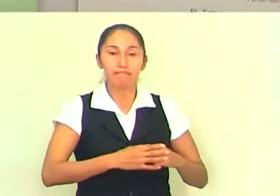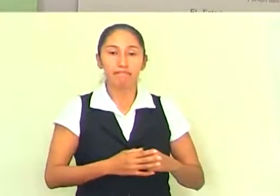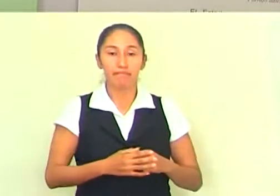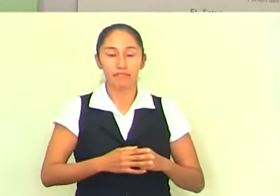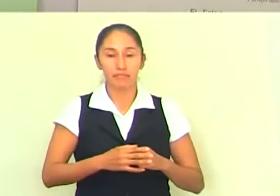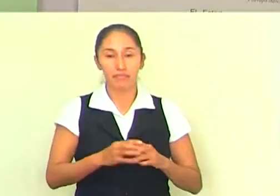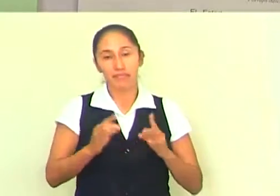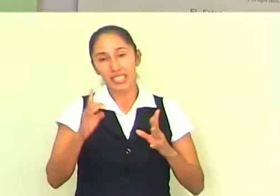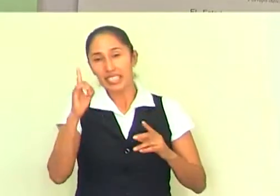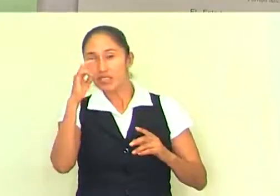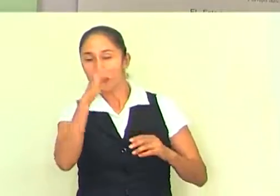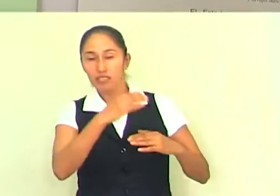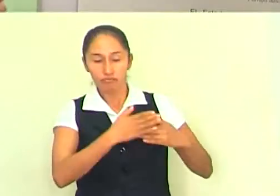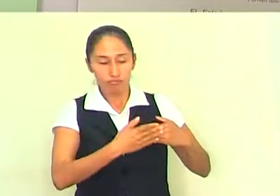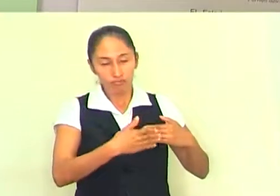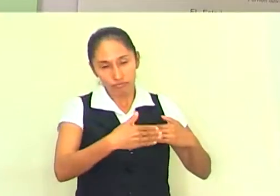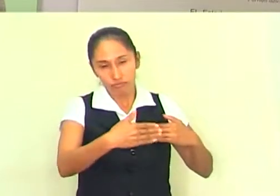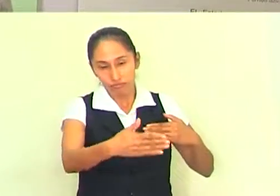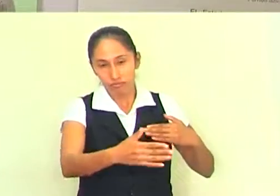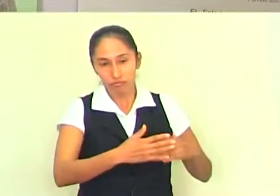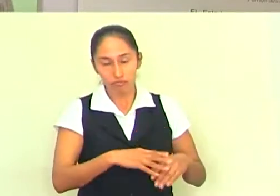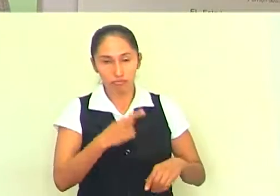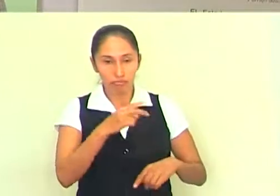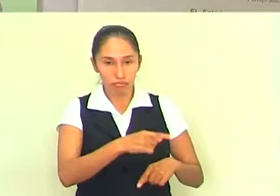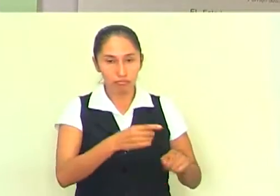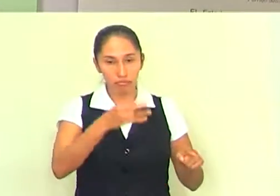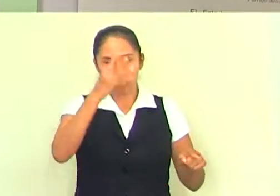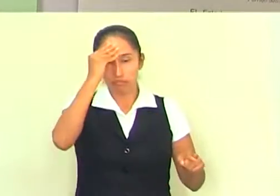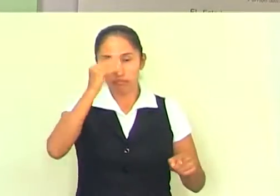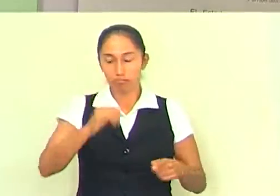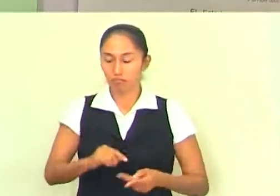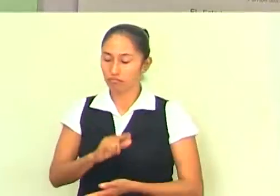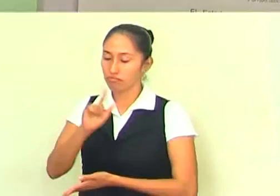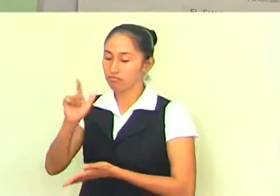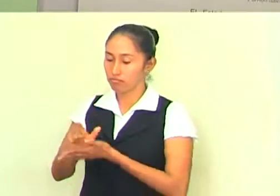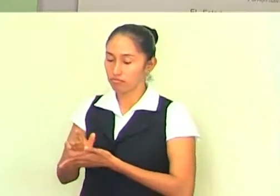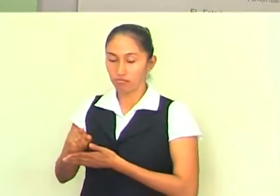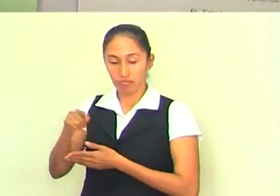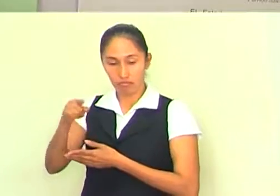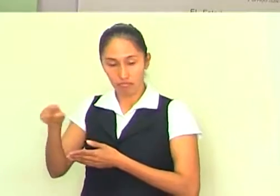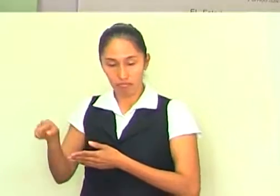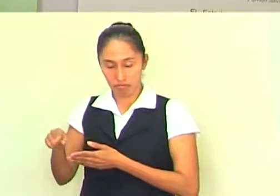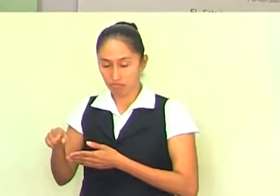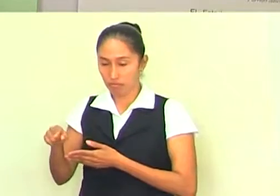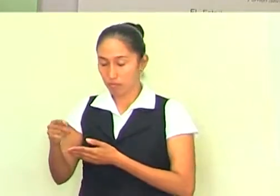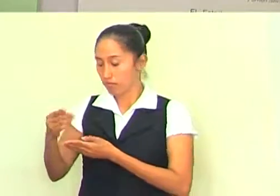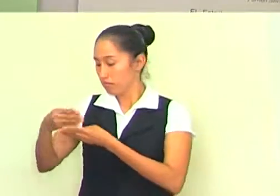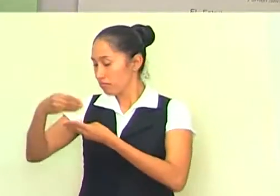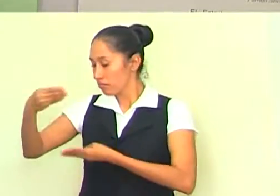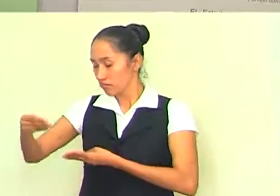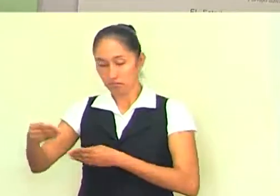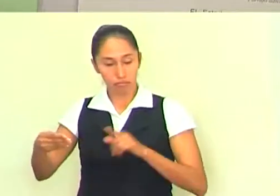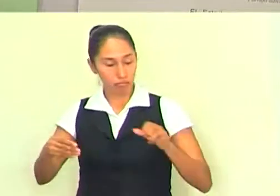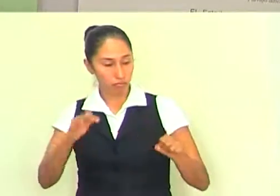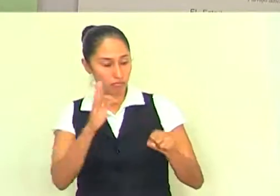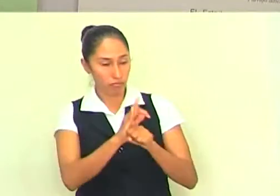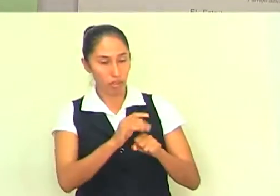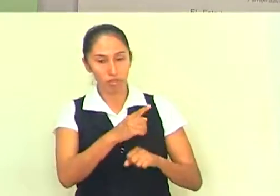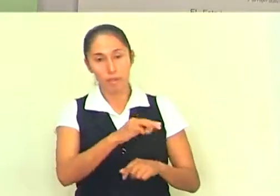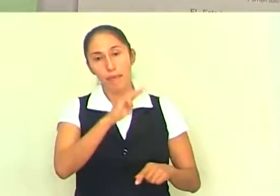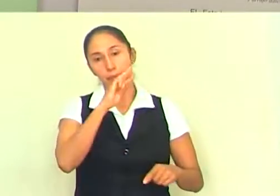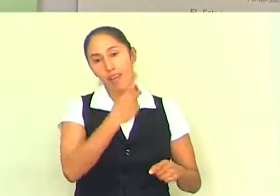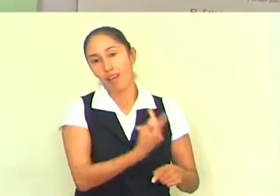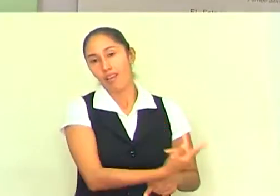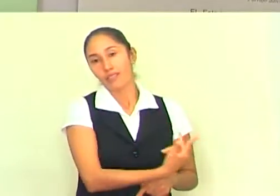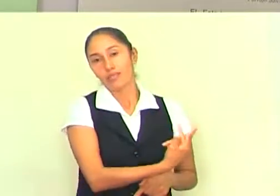están presentes los diferentes derechos que en su largo caminar con su mamá pues